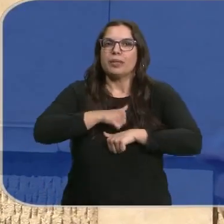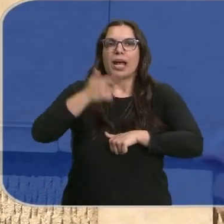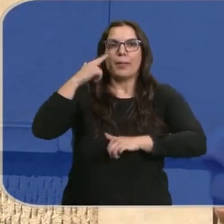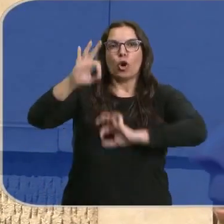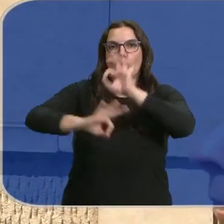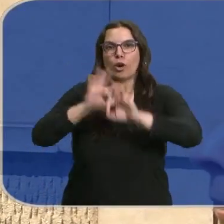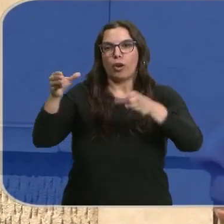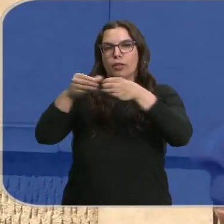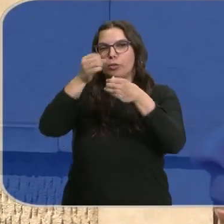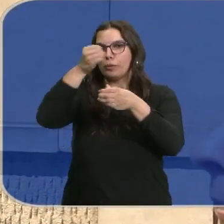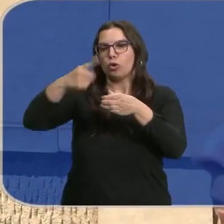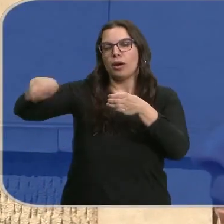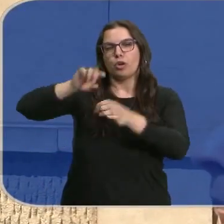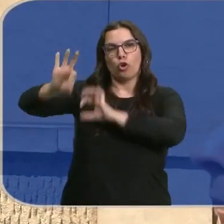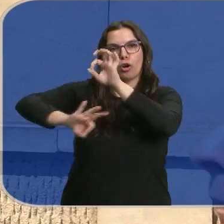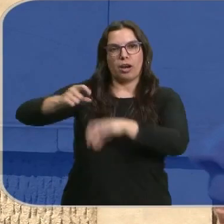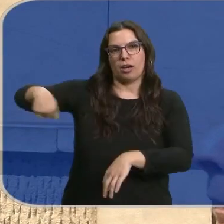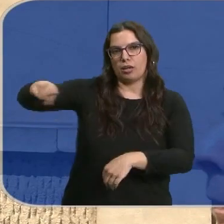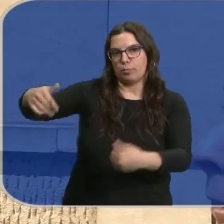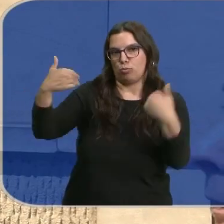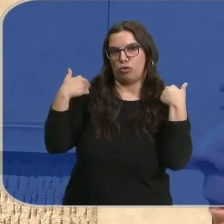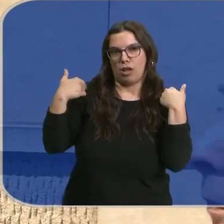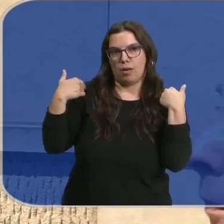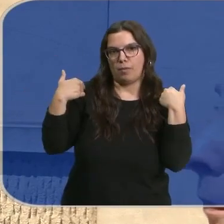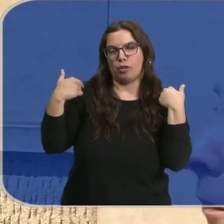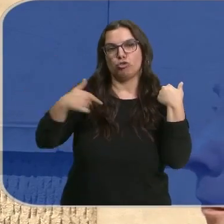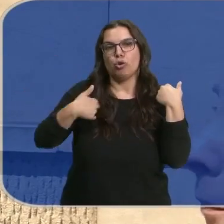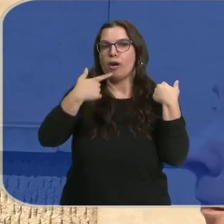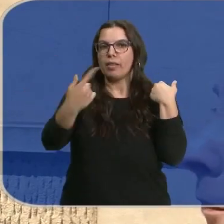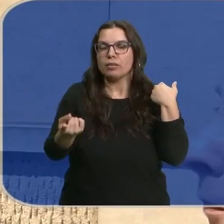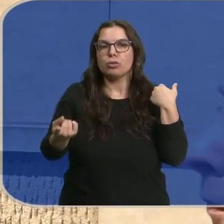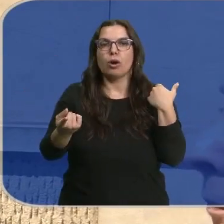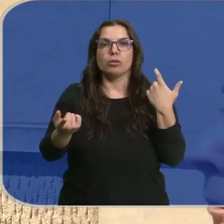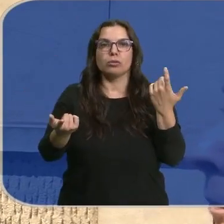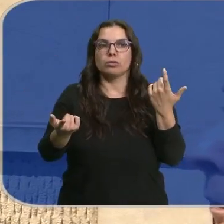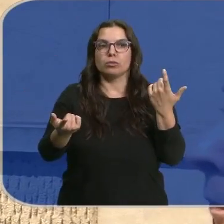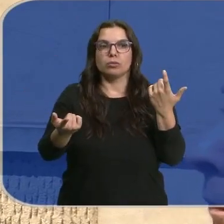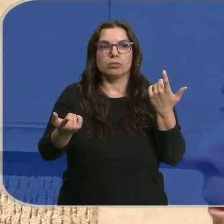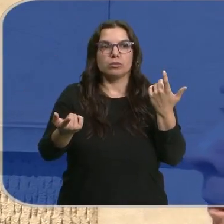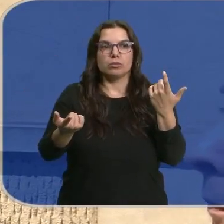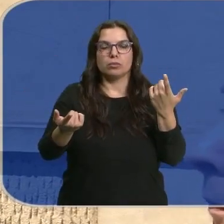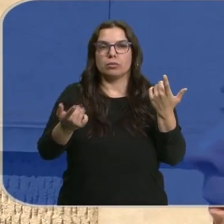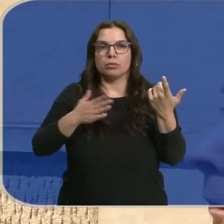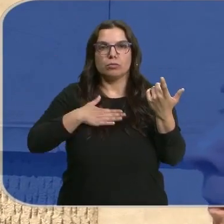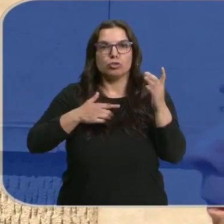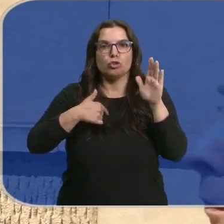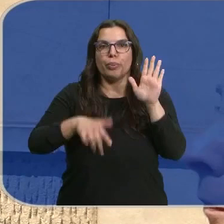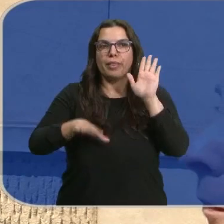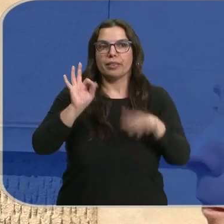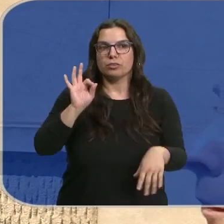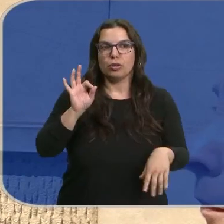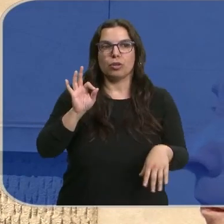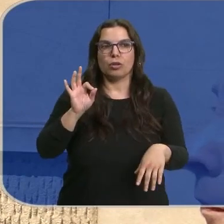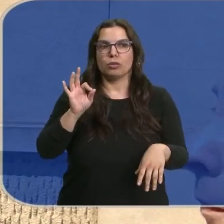los órganos del partido hagan lo correspondiente. Yo solo les he dicho que en el ámbito que correspondía, yo he tomado la decisión